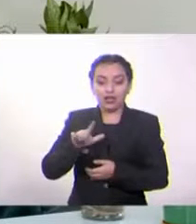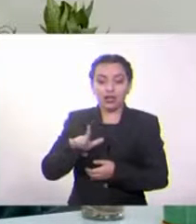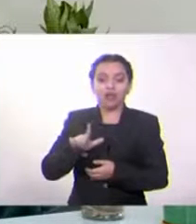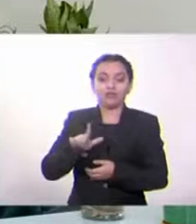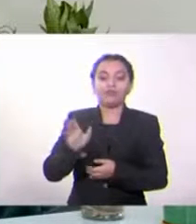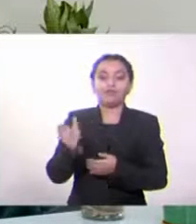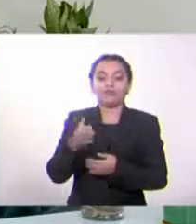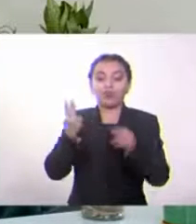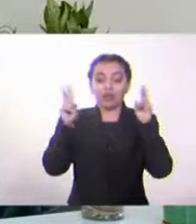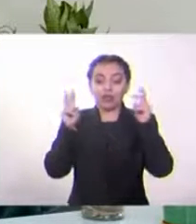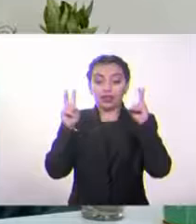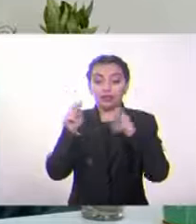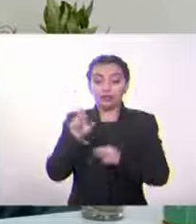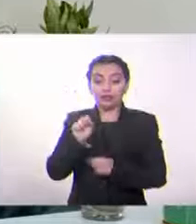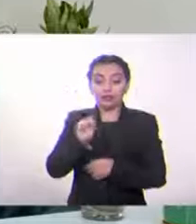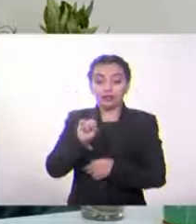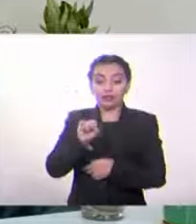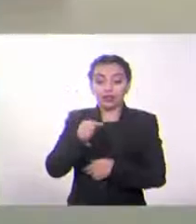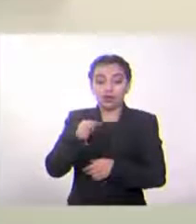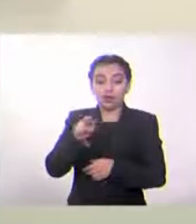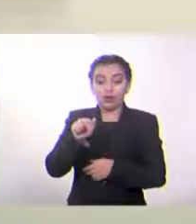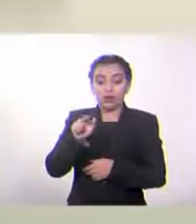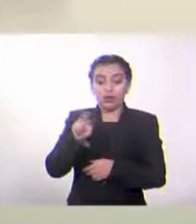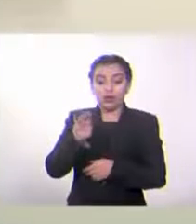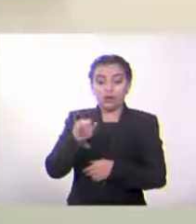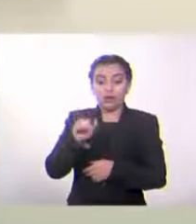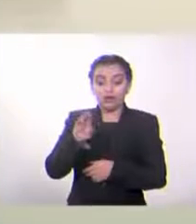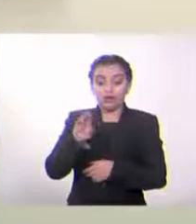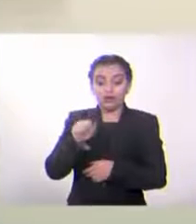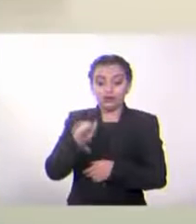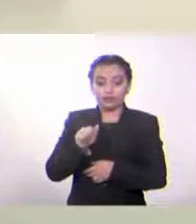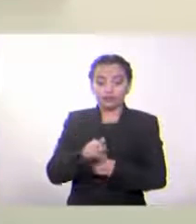ya sabes cómo diferenciar un mito de una